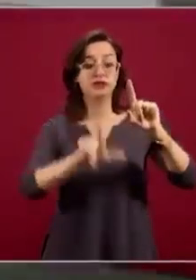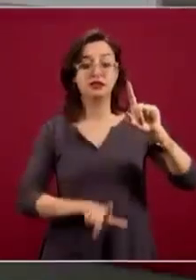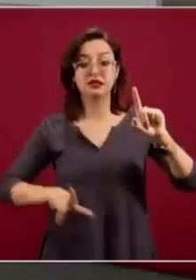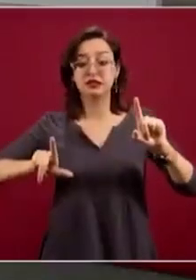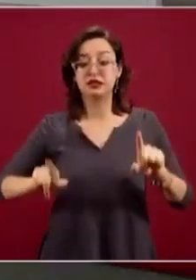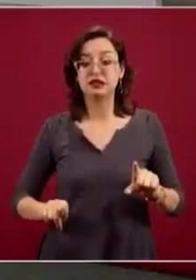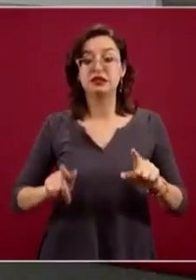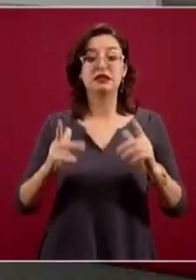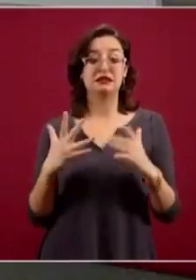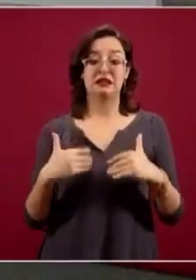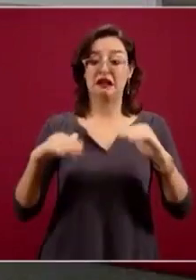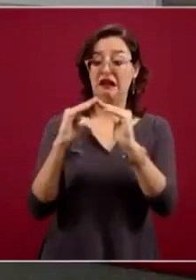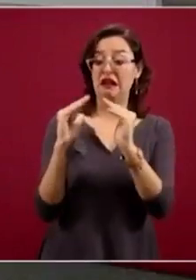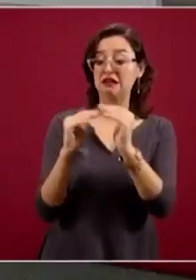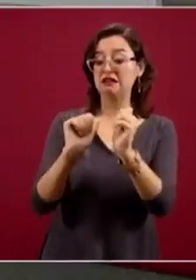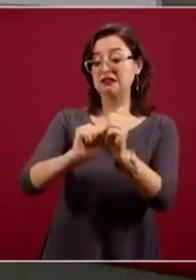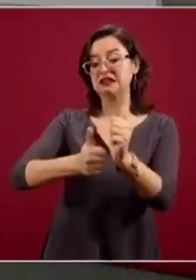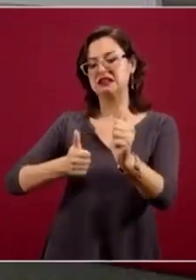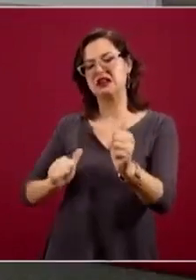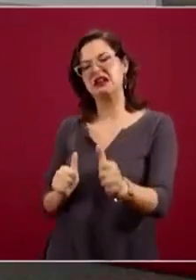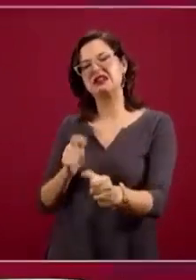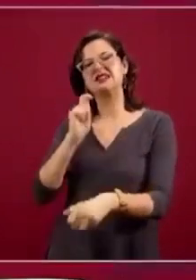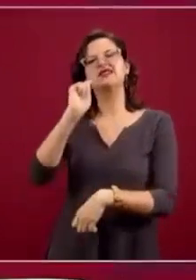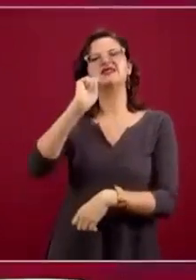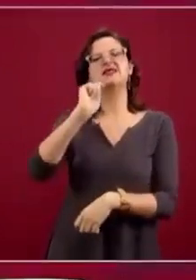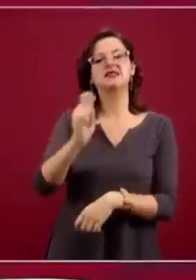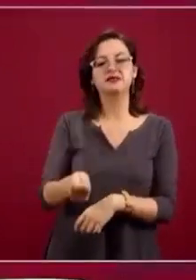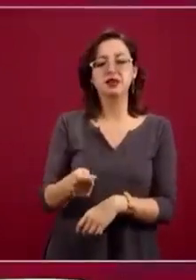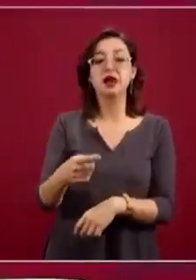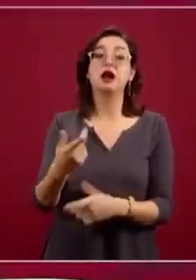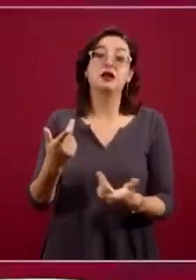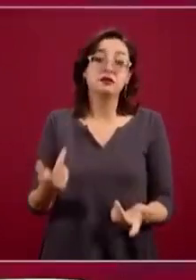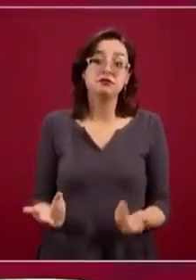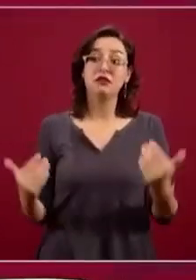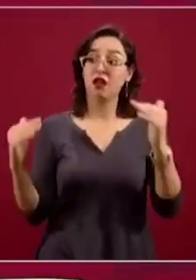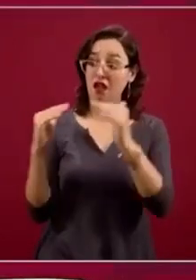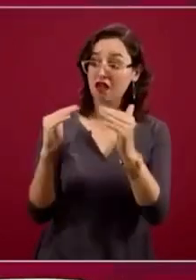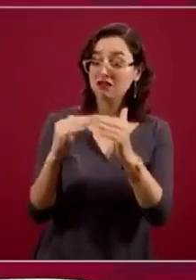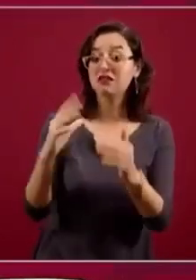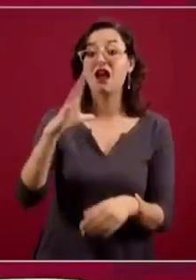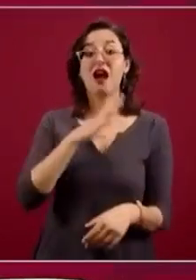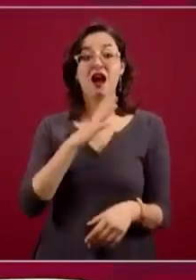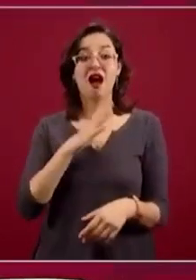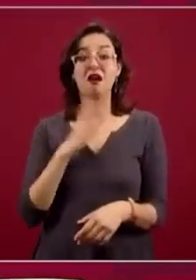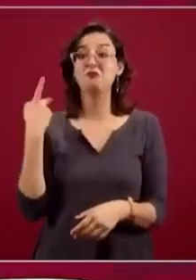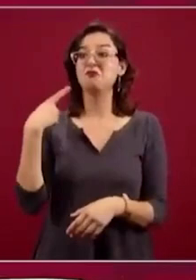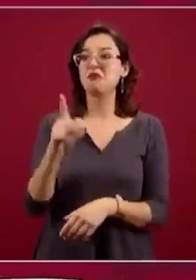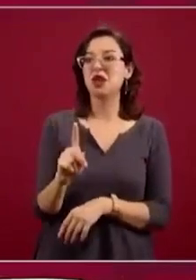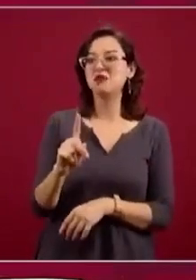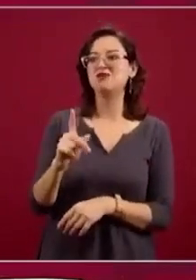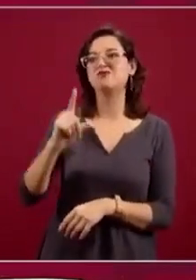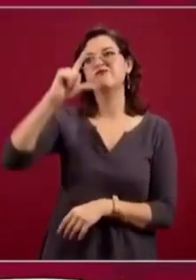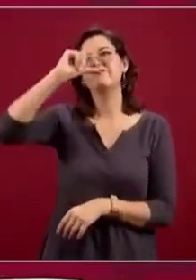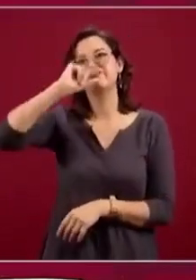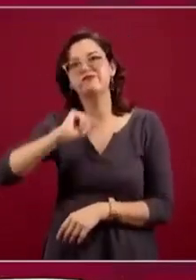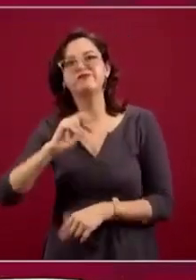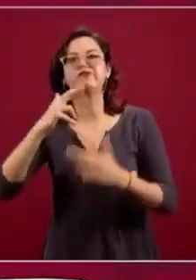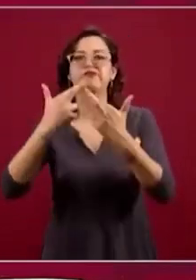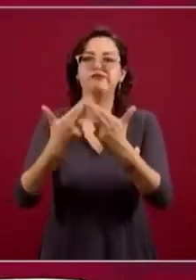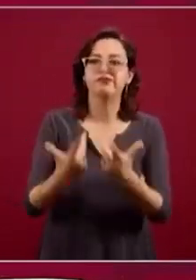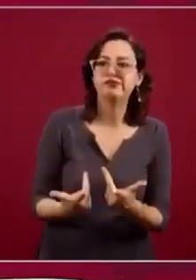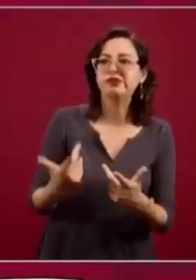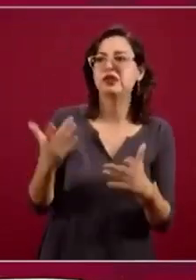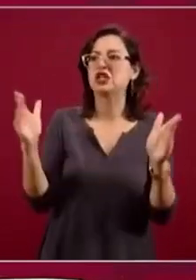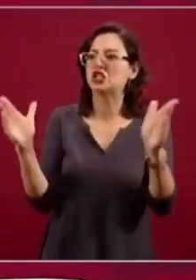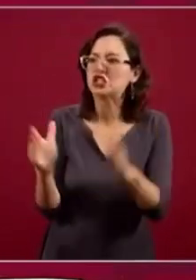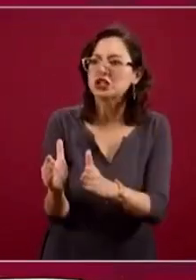el rezago habitacional se centra en mejorar y ampliar las viviendas asimismo hay un porcentaje importante